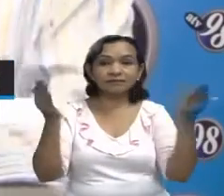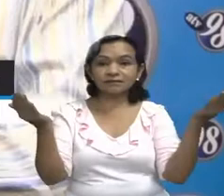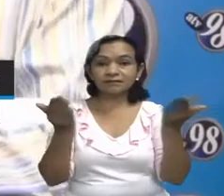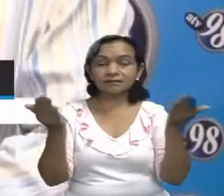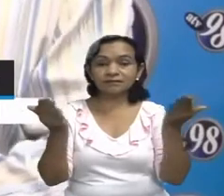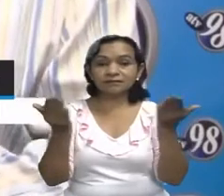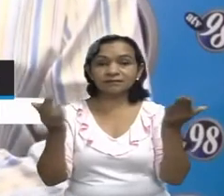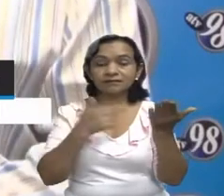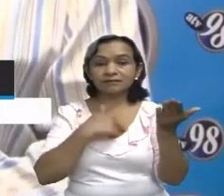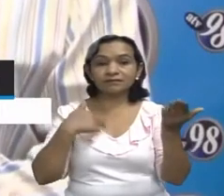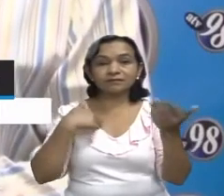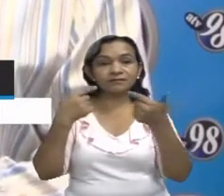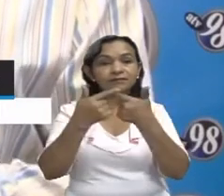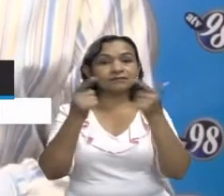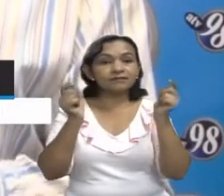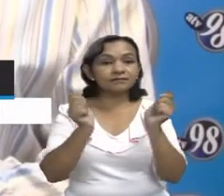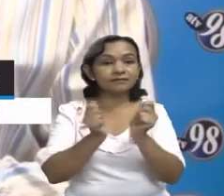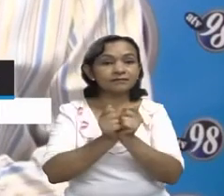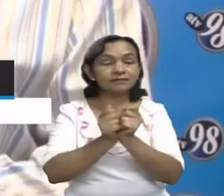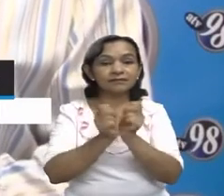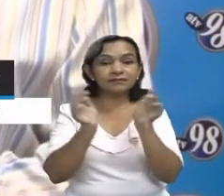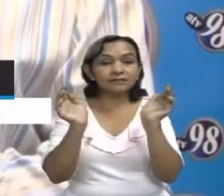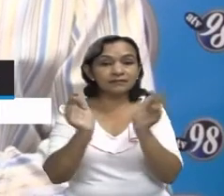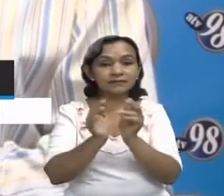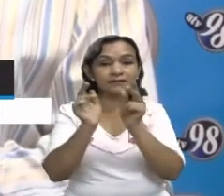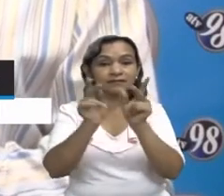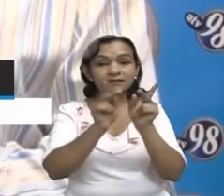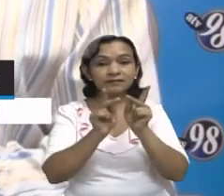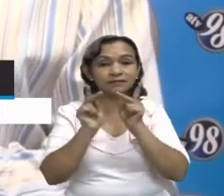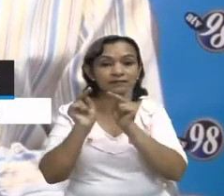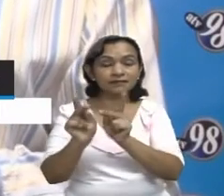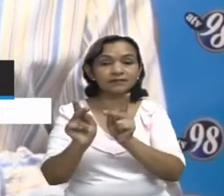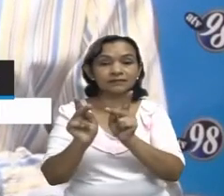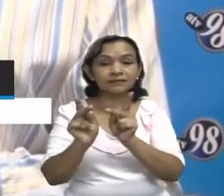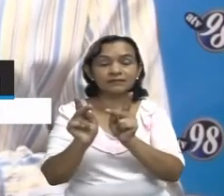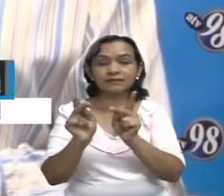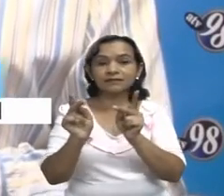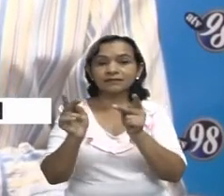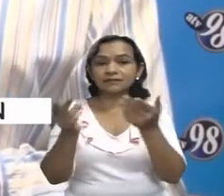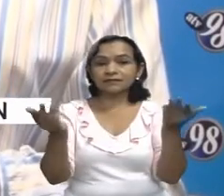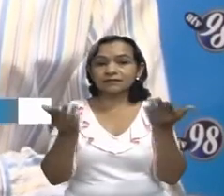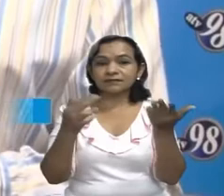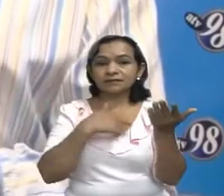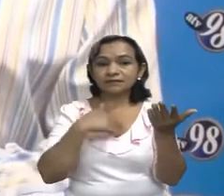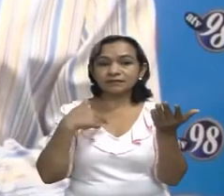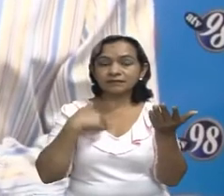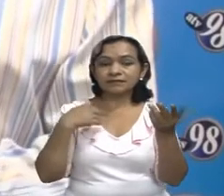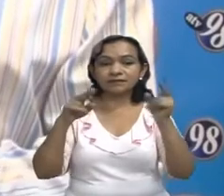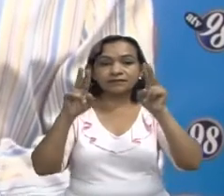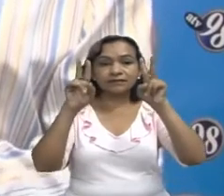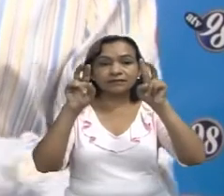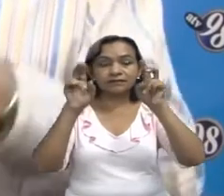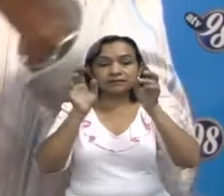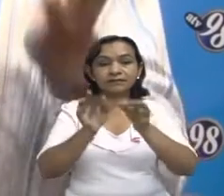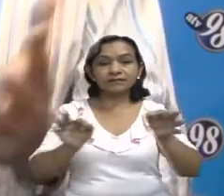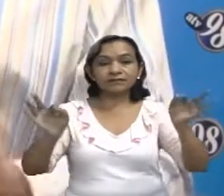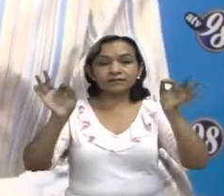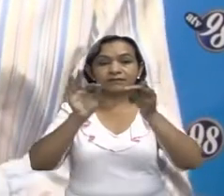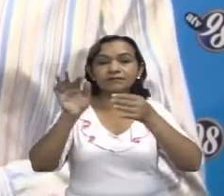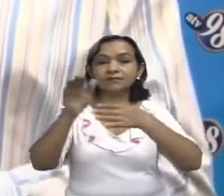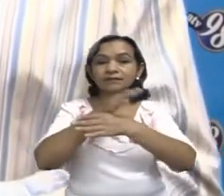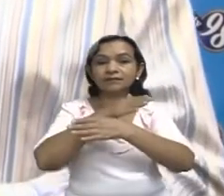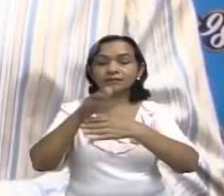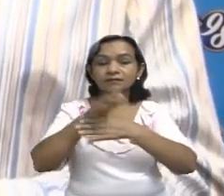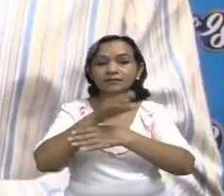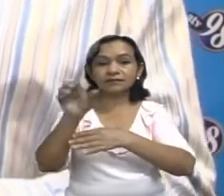más un grupo más reducido de personal, pero no implica que en términos profesionales sea diferente a los demás.